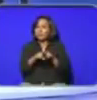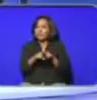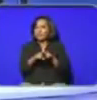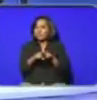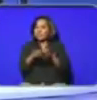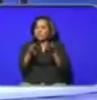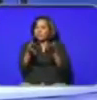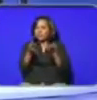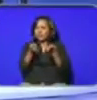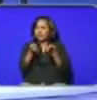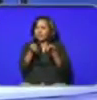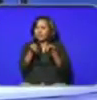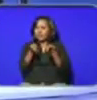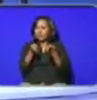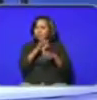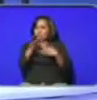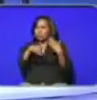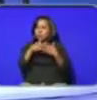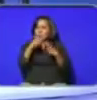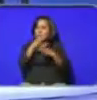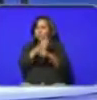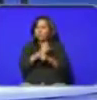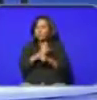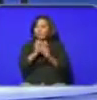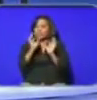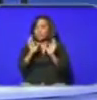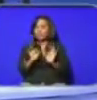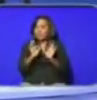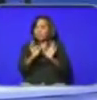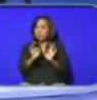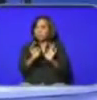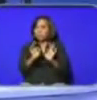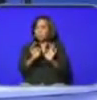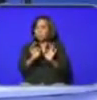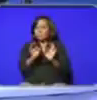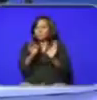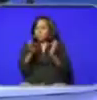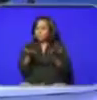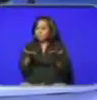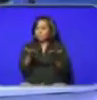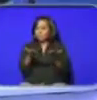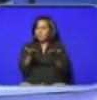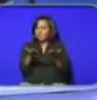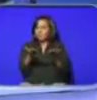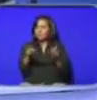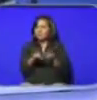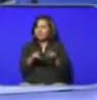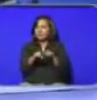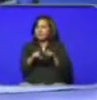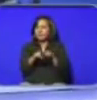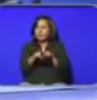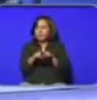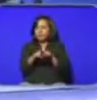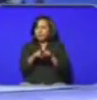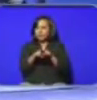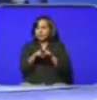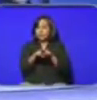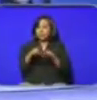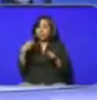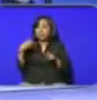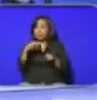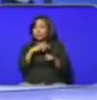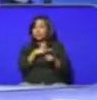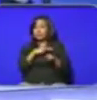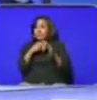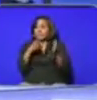las cosas debidamente. El problema o la preocupación por la calidad de la educación superior que data ya de inicio de los años 80 con todo